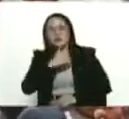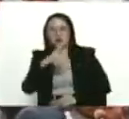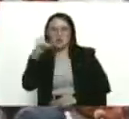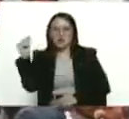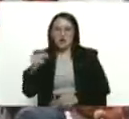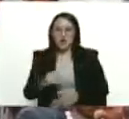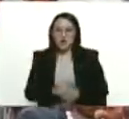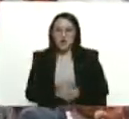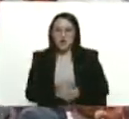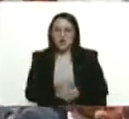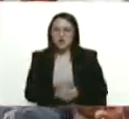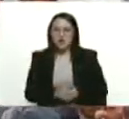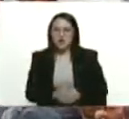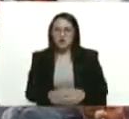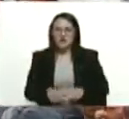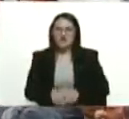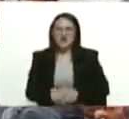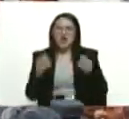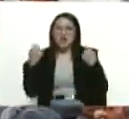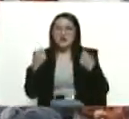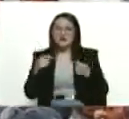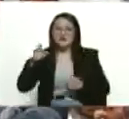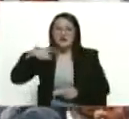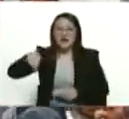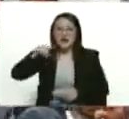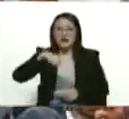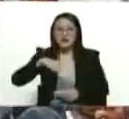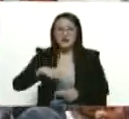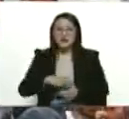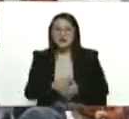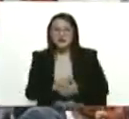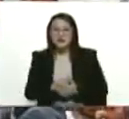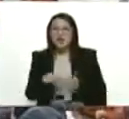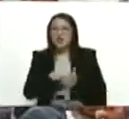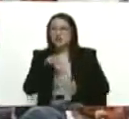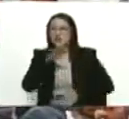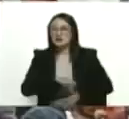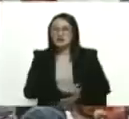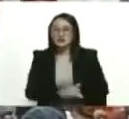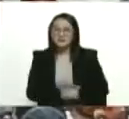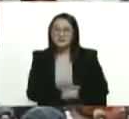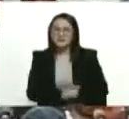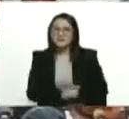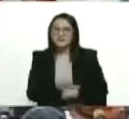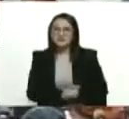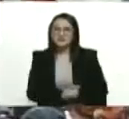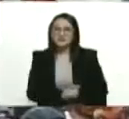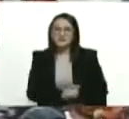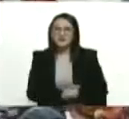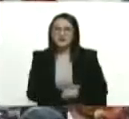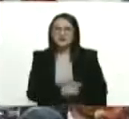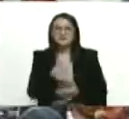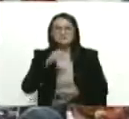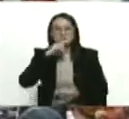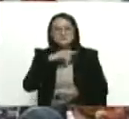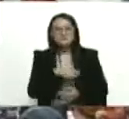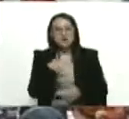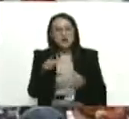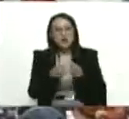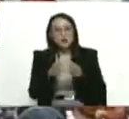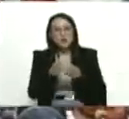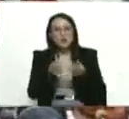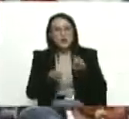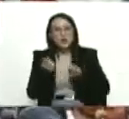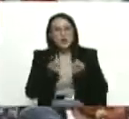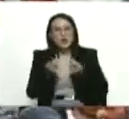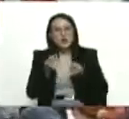Los violentos. ¿Y la violencia de ellos dónde queda? La violencia histórica de esos grupos económicos